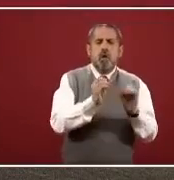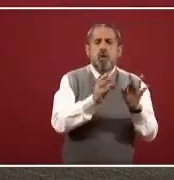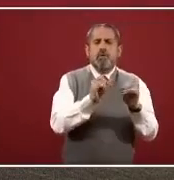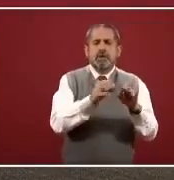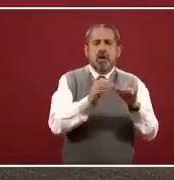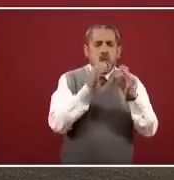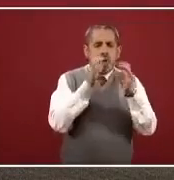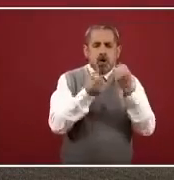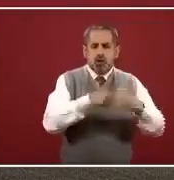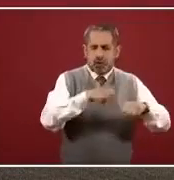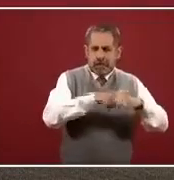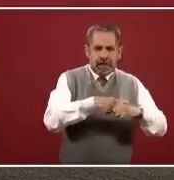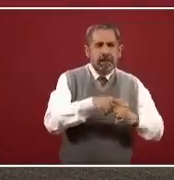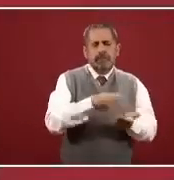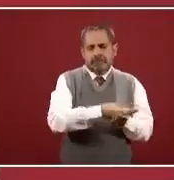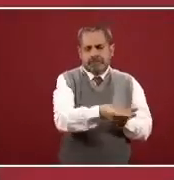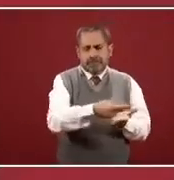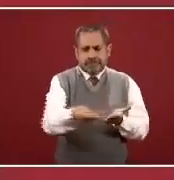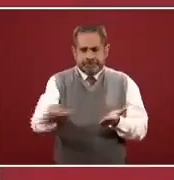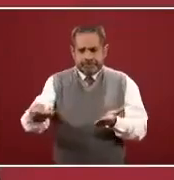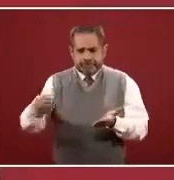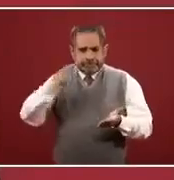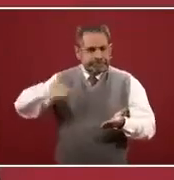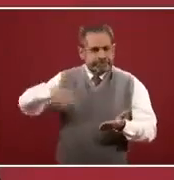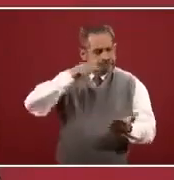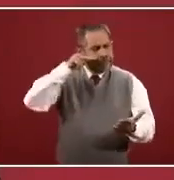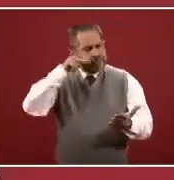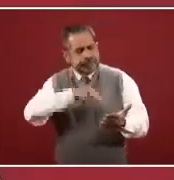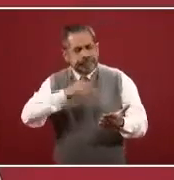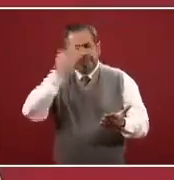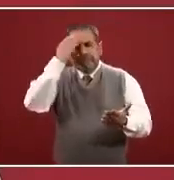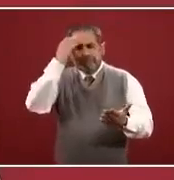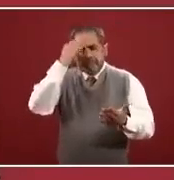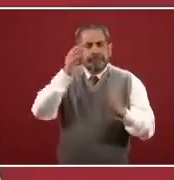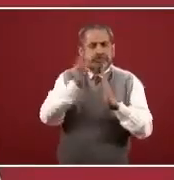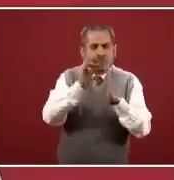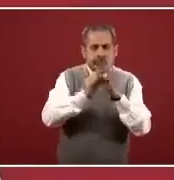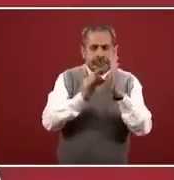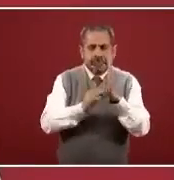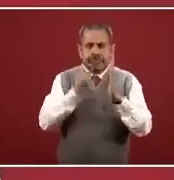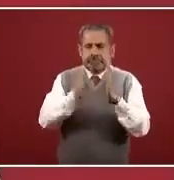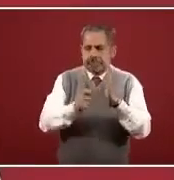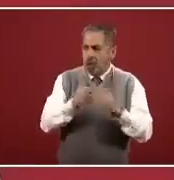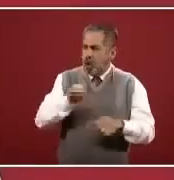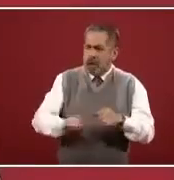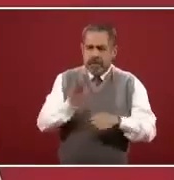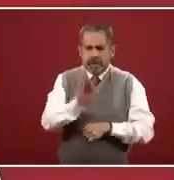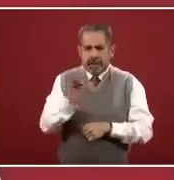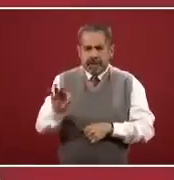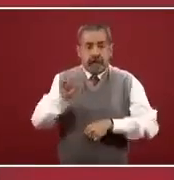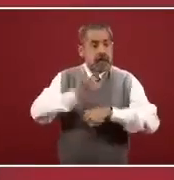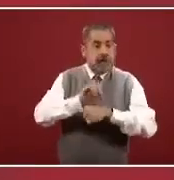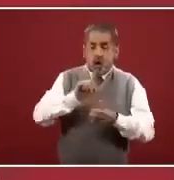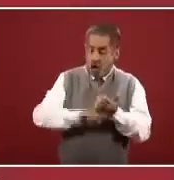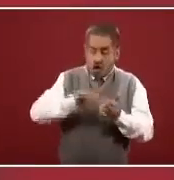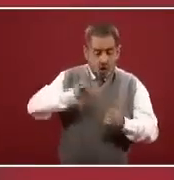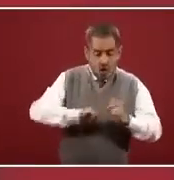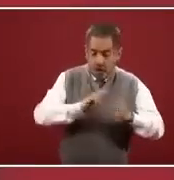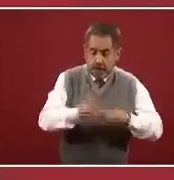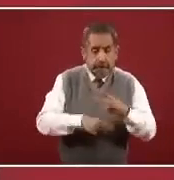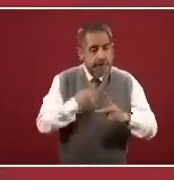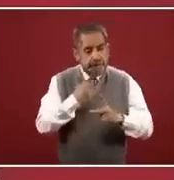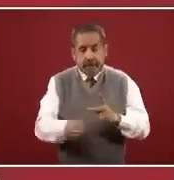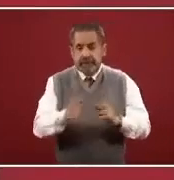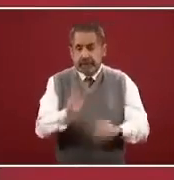tener acceso, en donde paso por paso y la primera etapa viene con fecha de hoy, es decir, empiezan ya con los